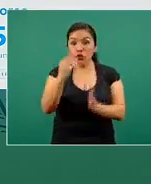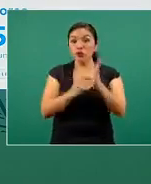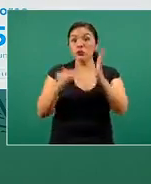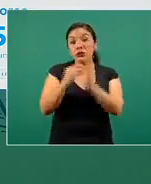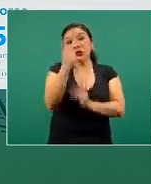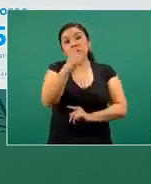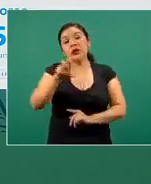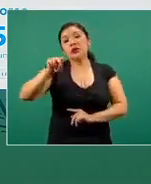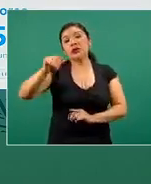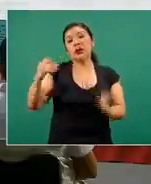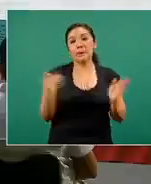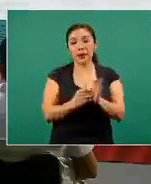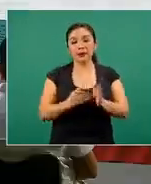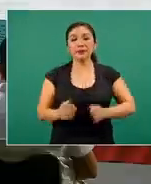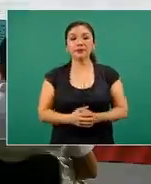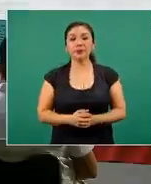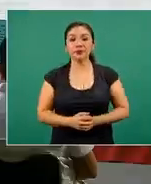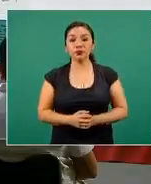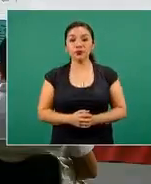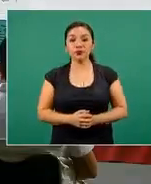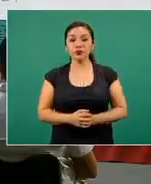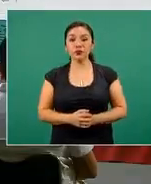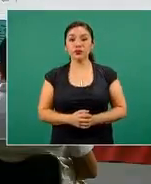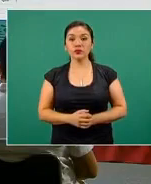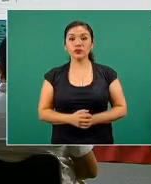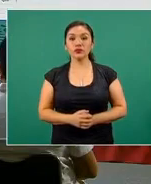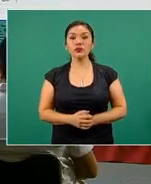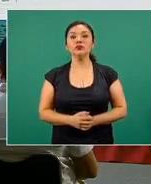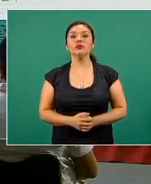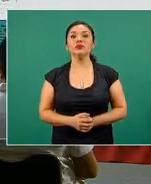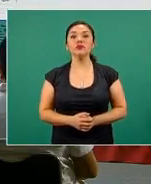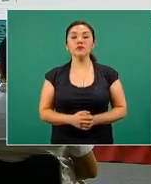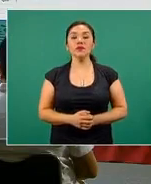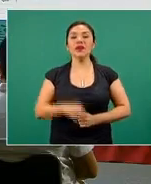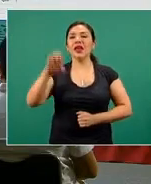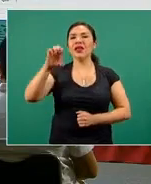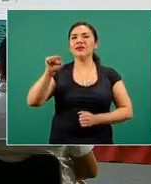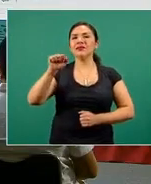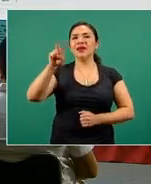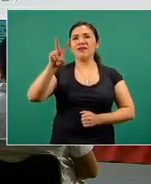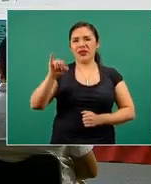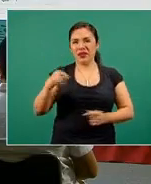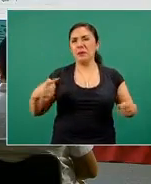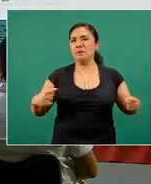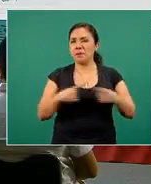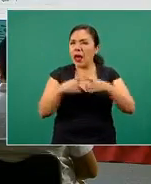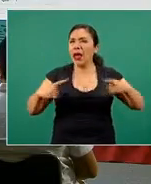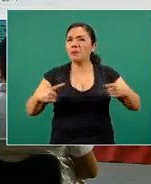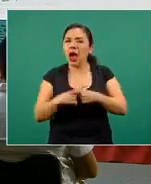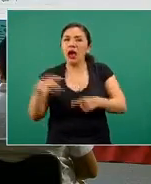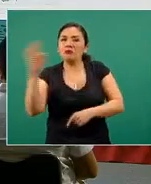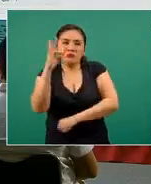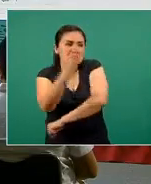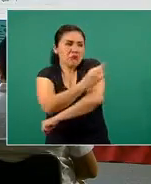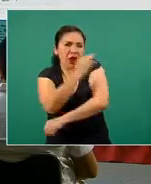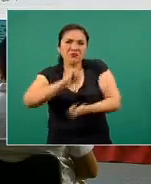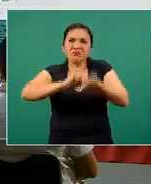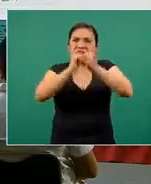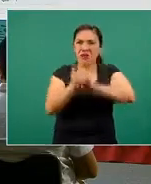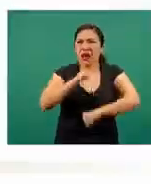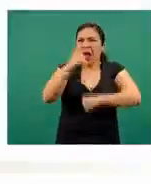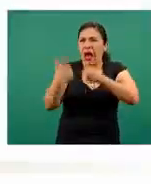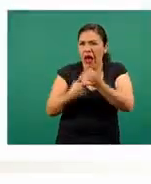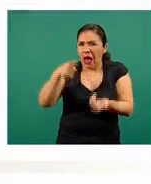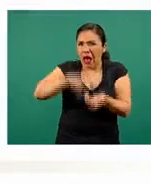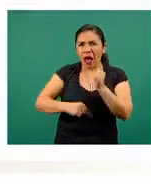2.180.000. La siguiente. Los ESAVIS, eventos supuestamente asociados a vacunación e inmunización, que